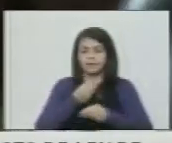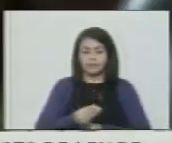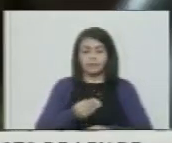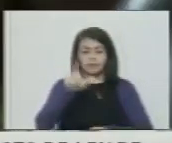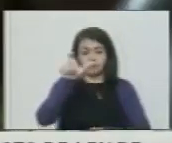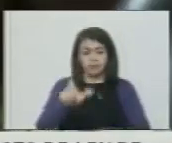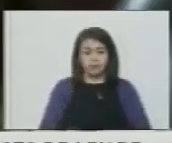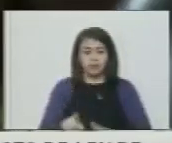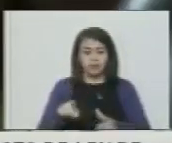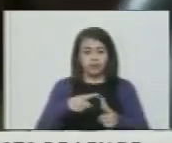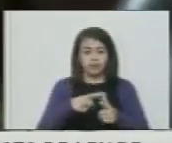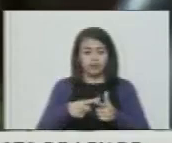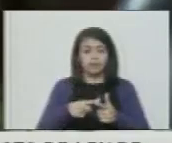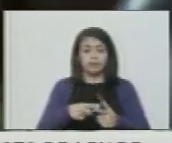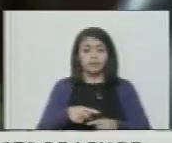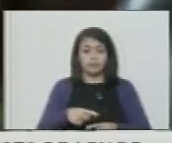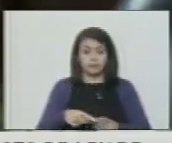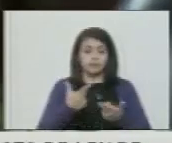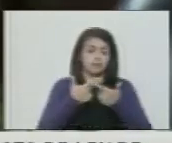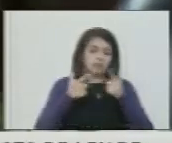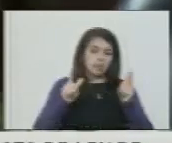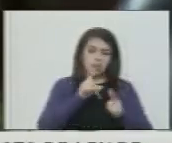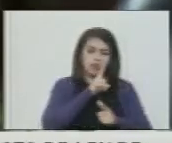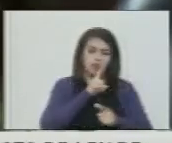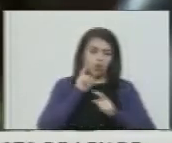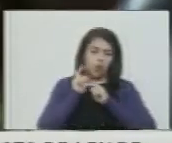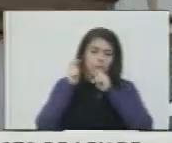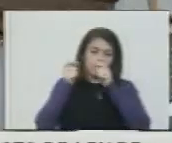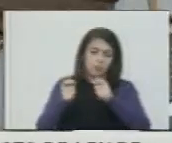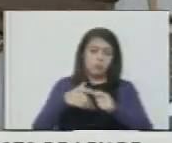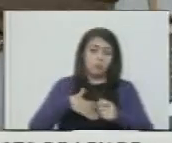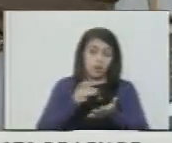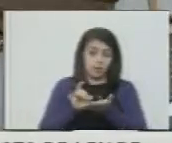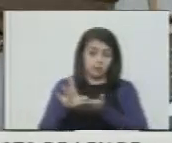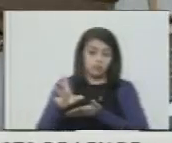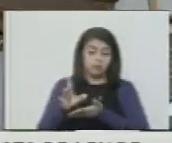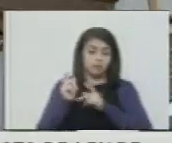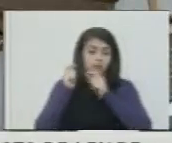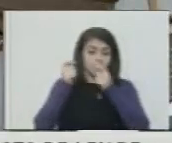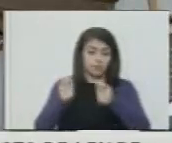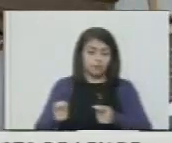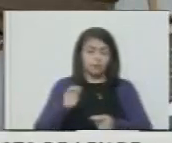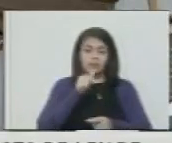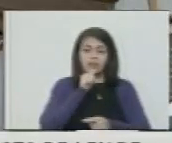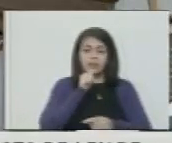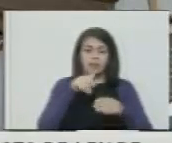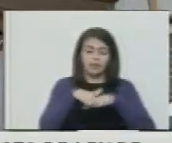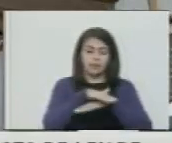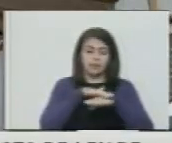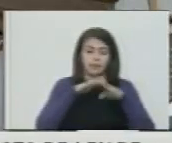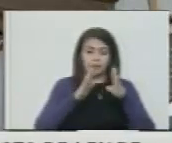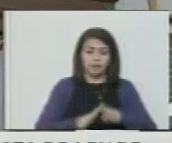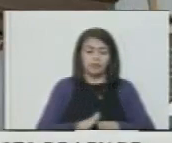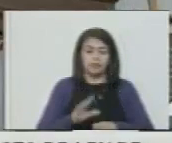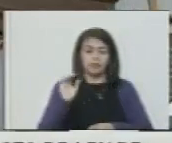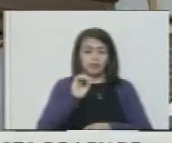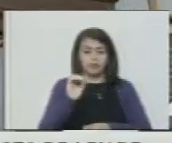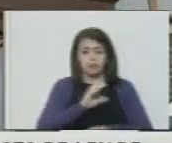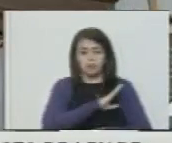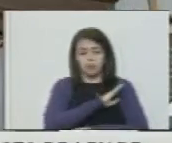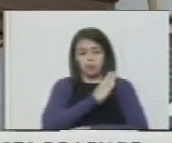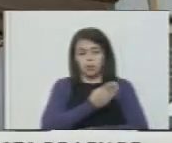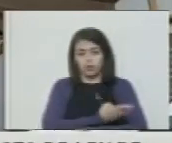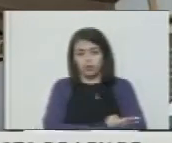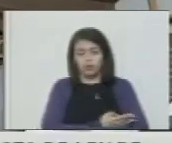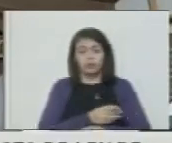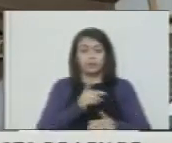aseguradora es un funcionario o funcionaria de libre nombramiento y remoción, designado o designada por el ministro o